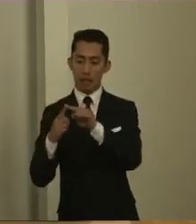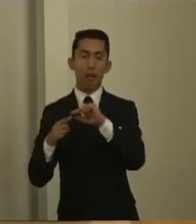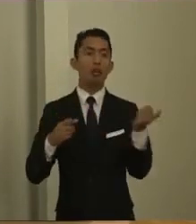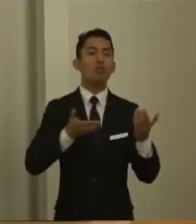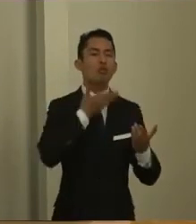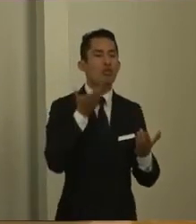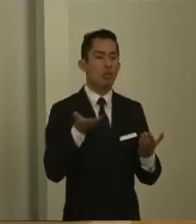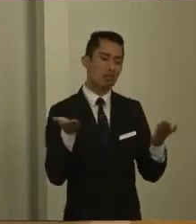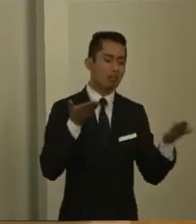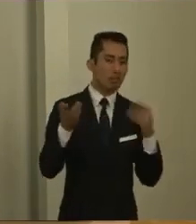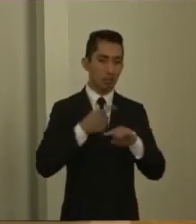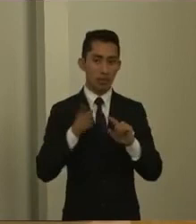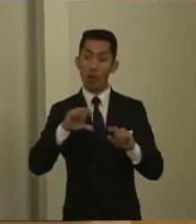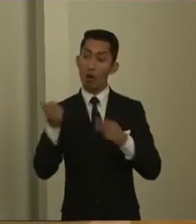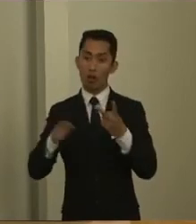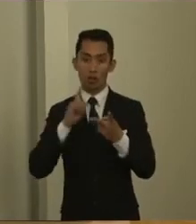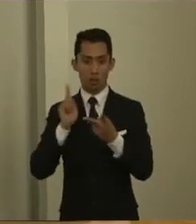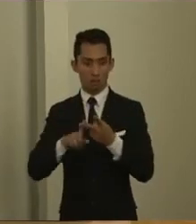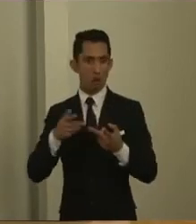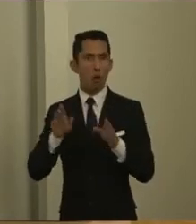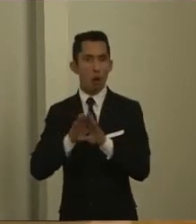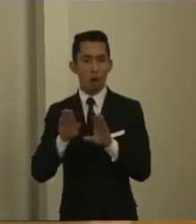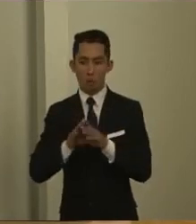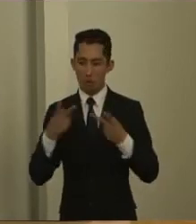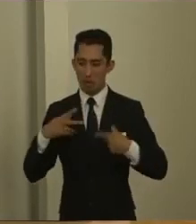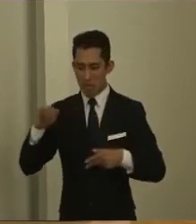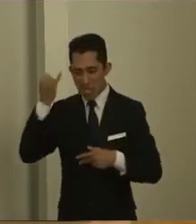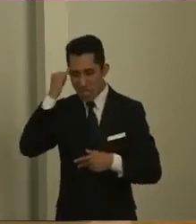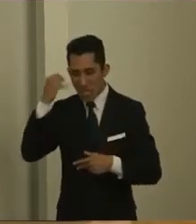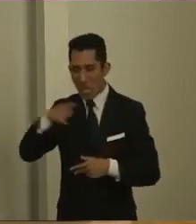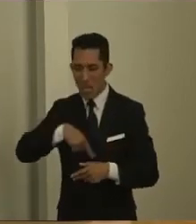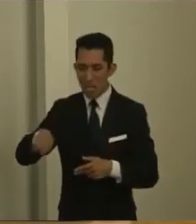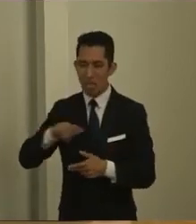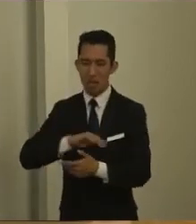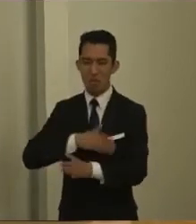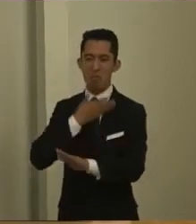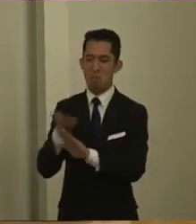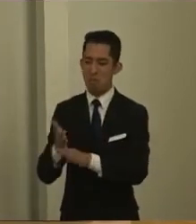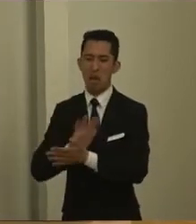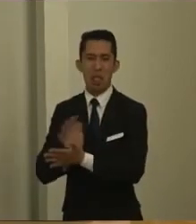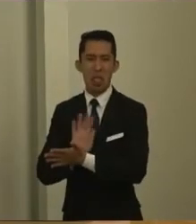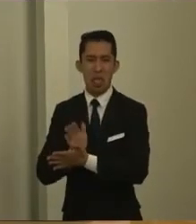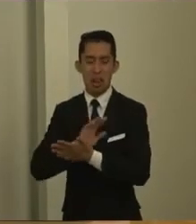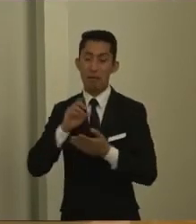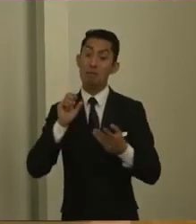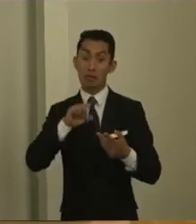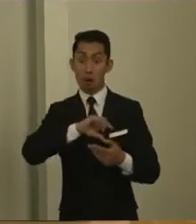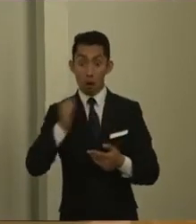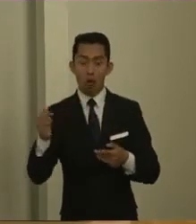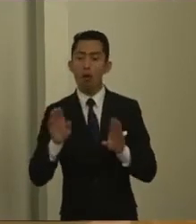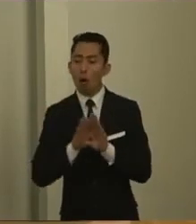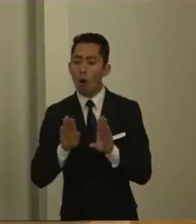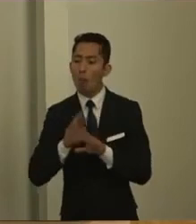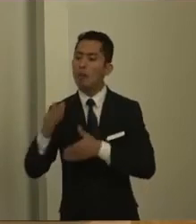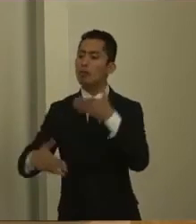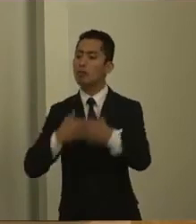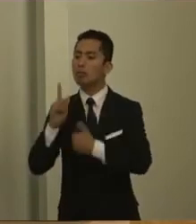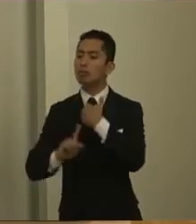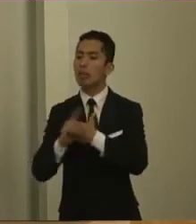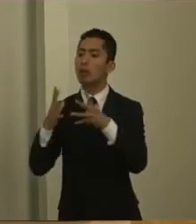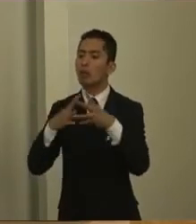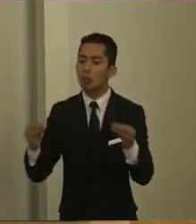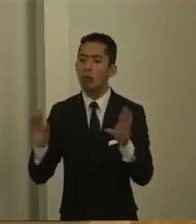territorialidad y la violencia contra las comunidades indígenas las alternativas y respuestas frente a éstas